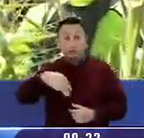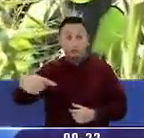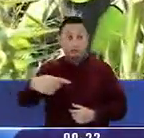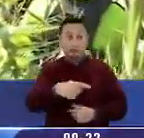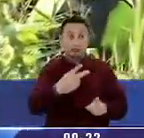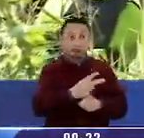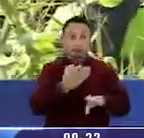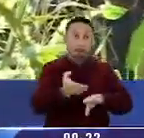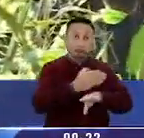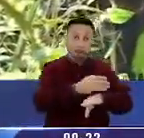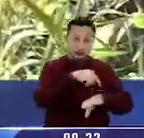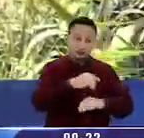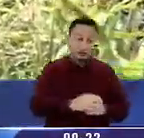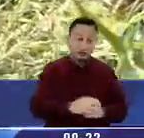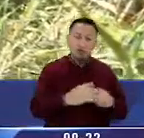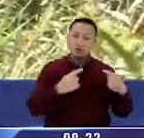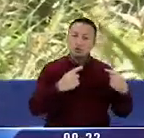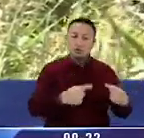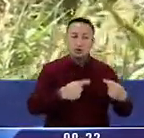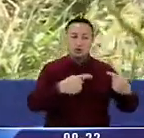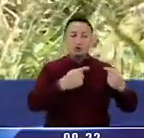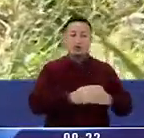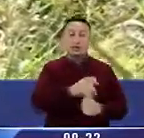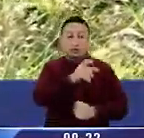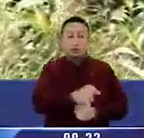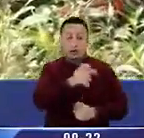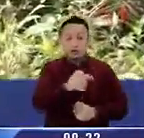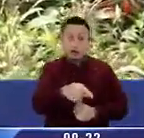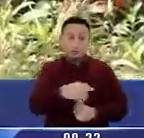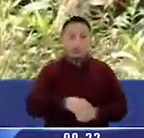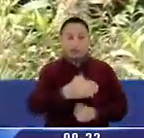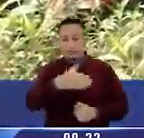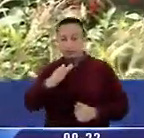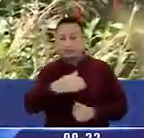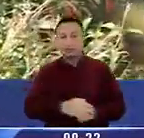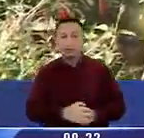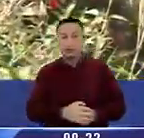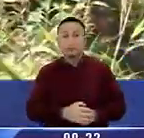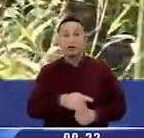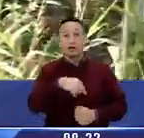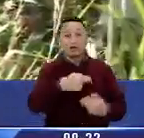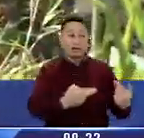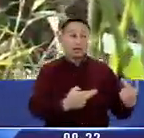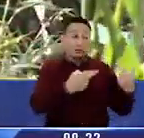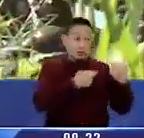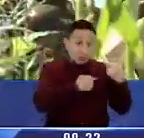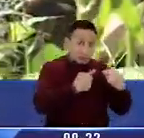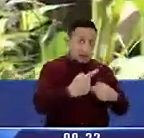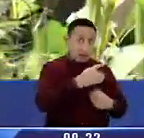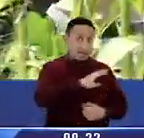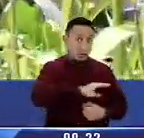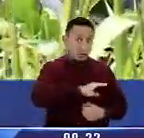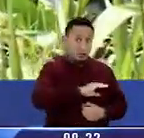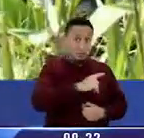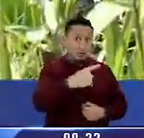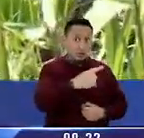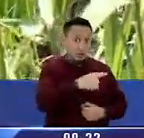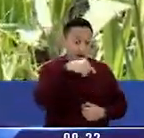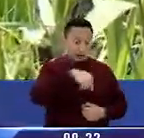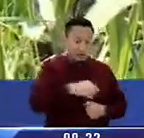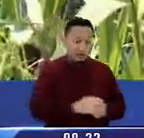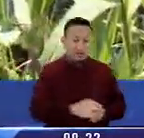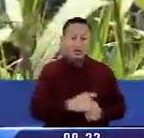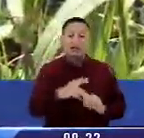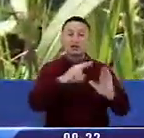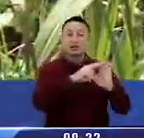estamos todos los días tratando de que las personas habitantes de calle salgan de aquí. Es una responsabilidad del municipio porque ellos deberían crear una